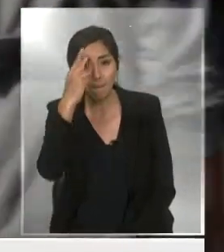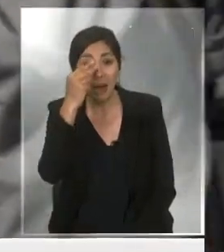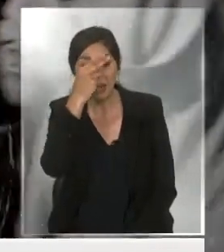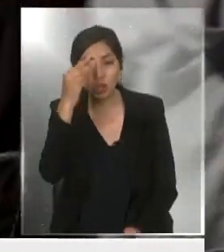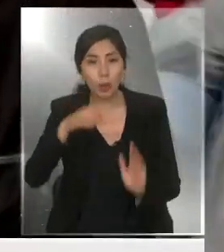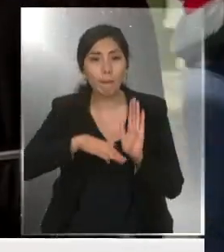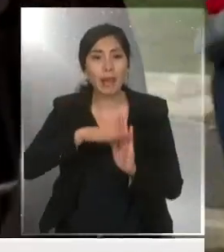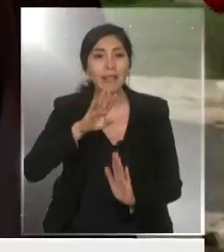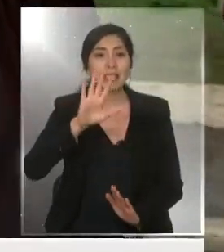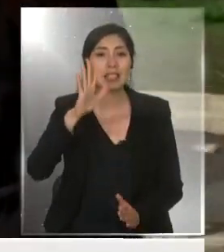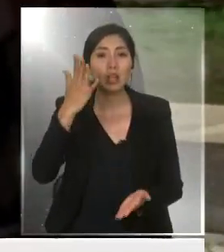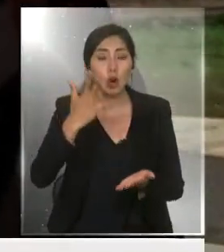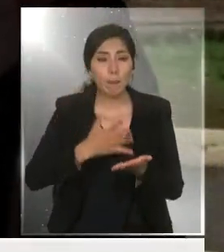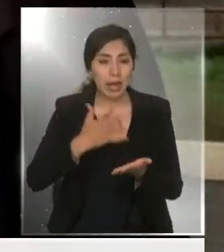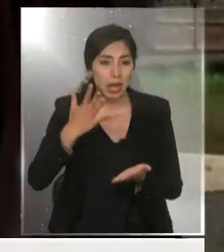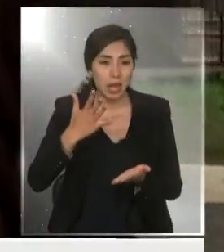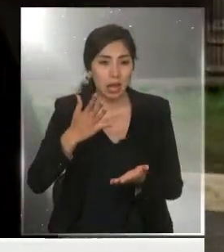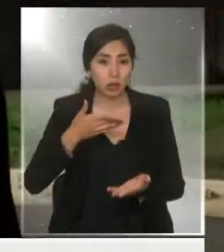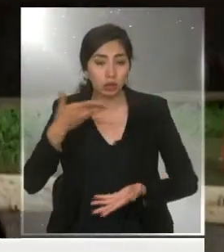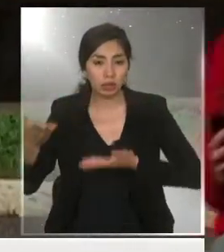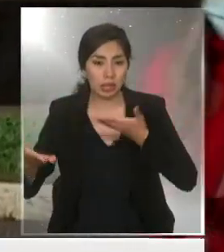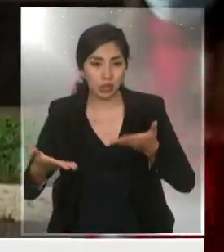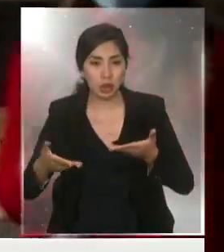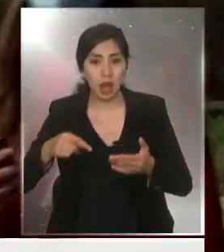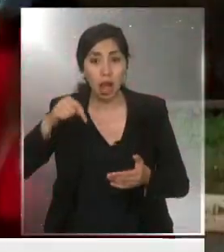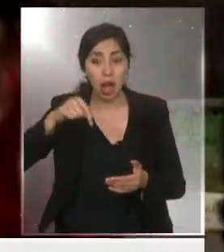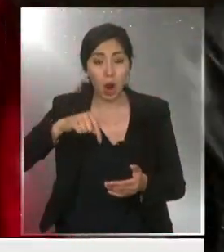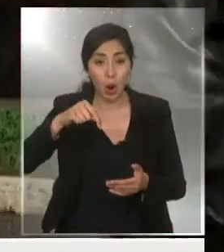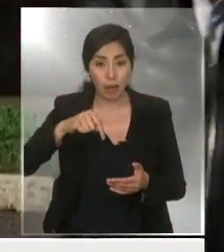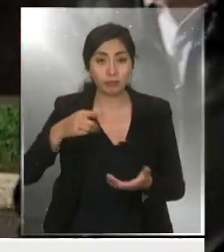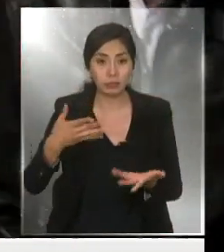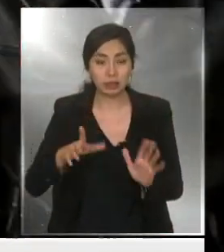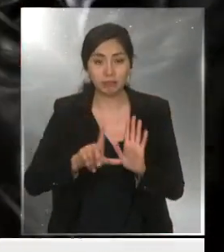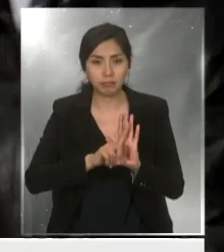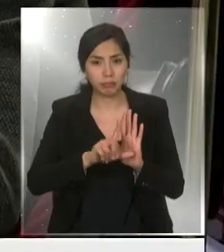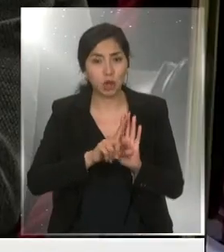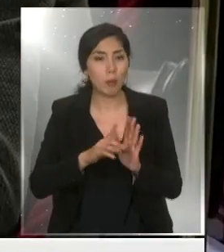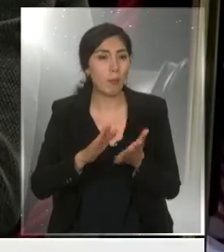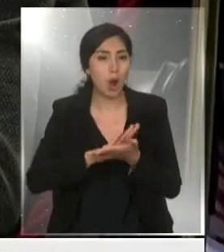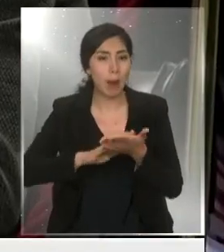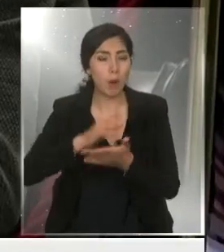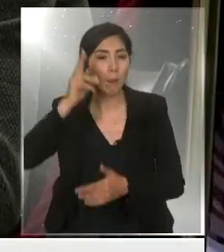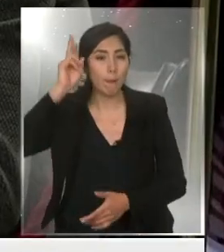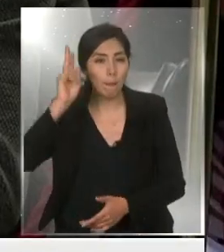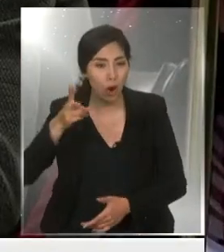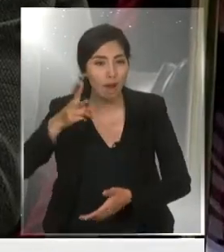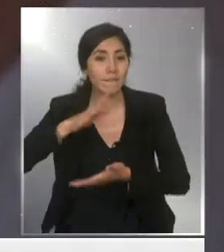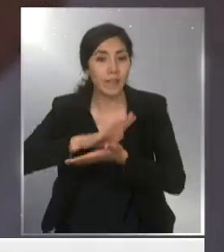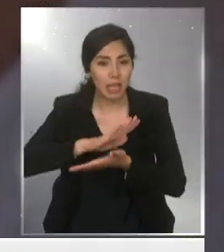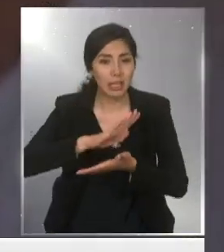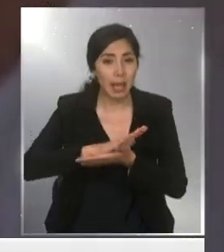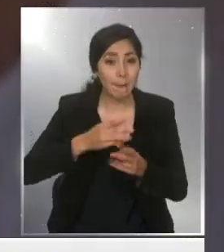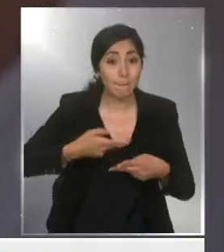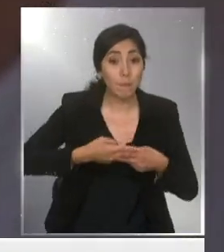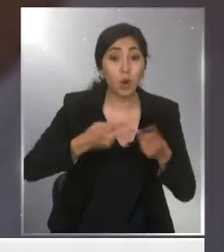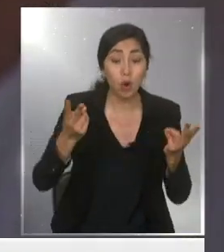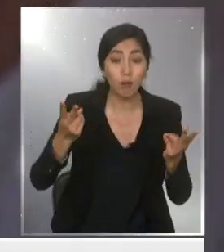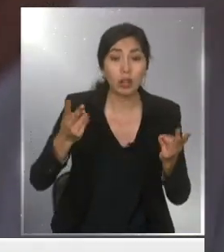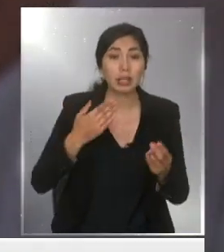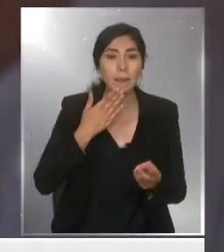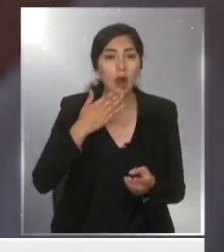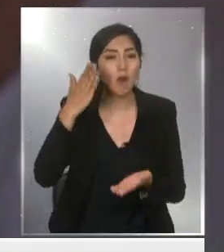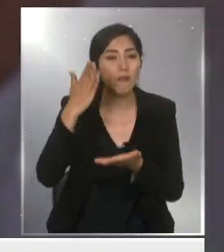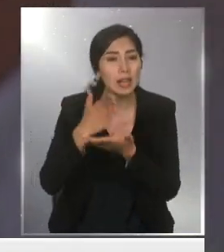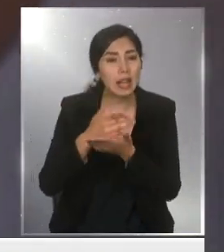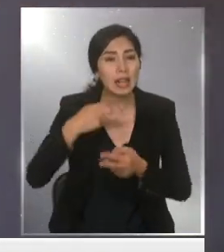contagios diarios. El gobierno emitió un decreto que incluye medidas como prohibir las fiestas privadas en lugares públicos y obliga a los